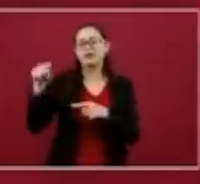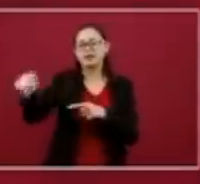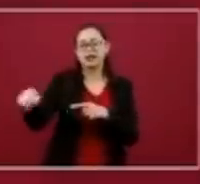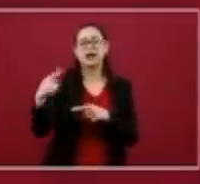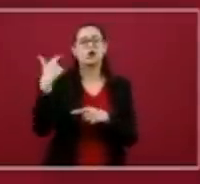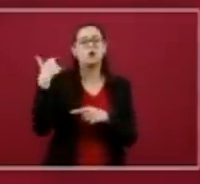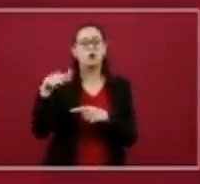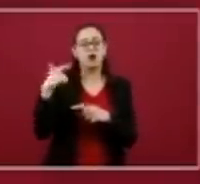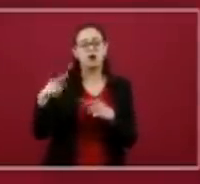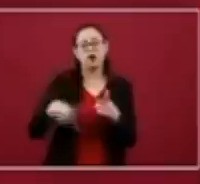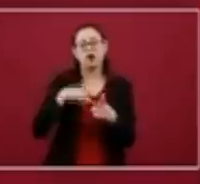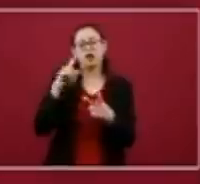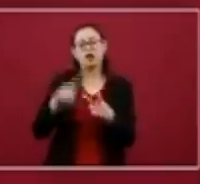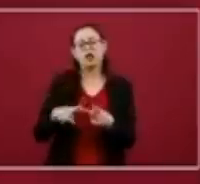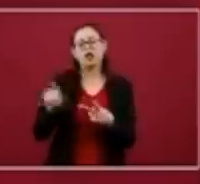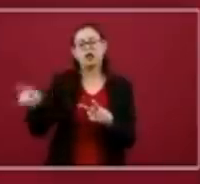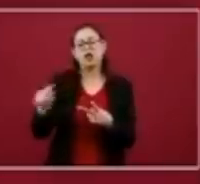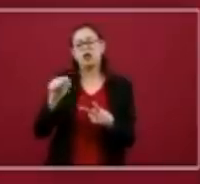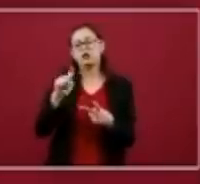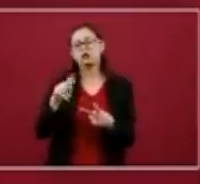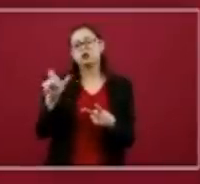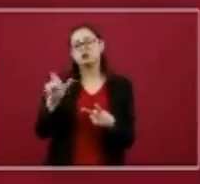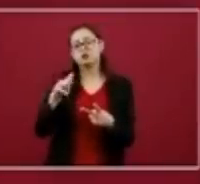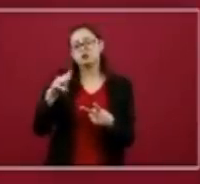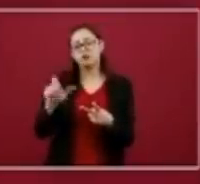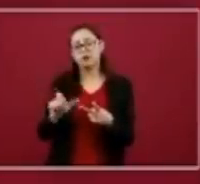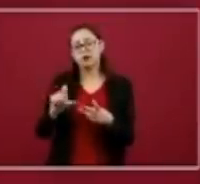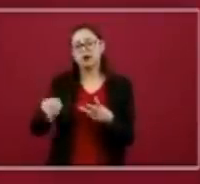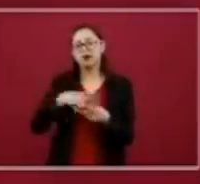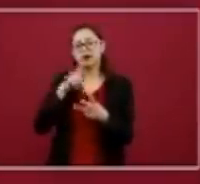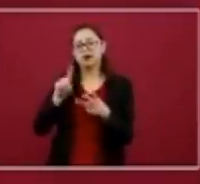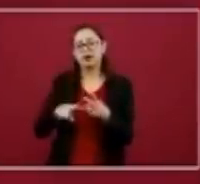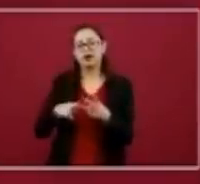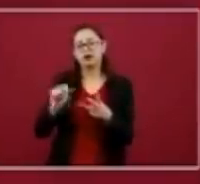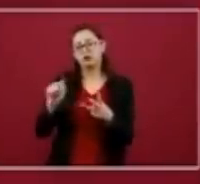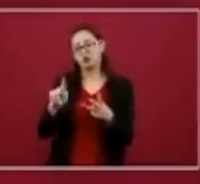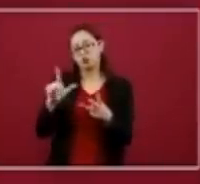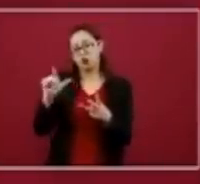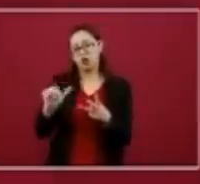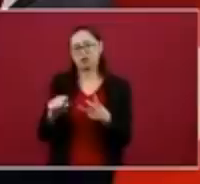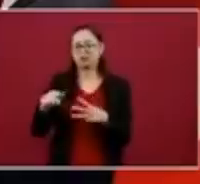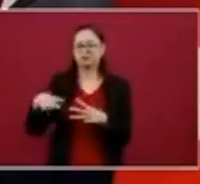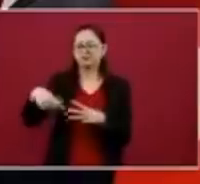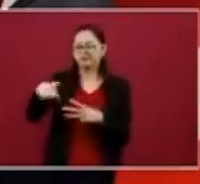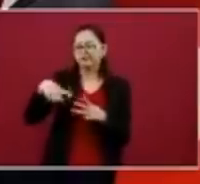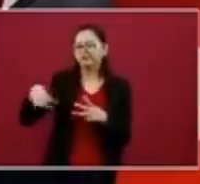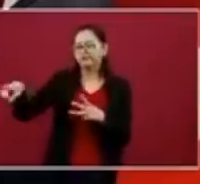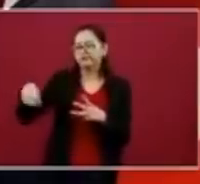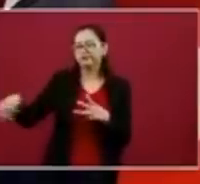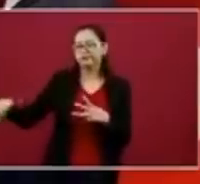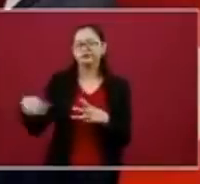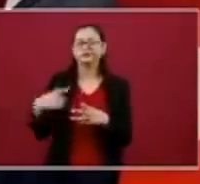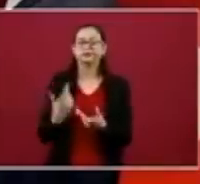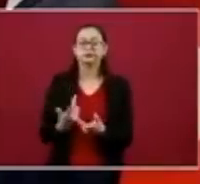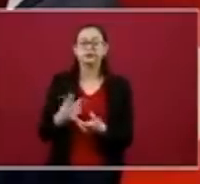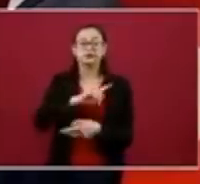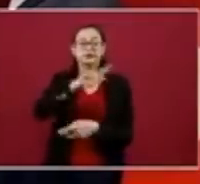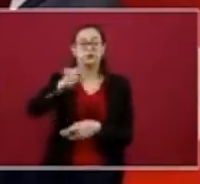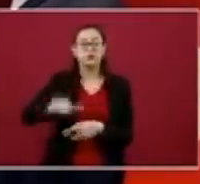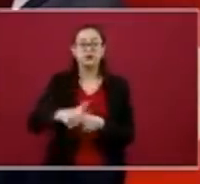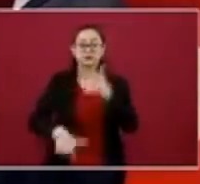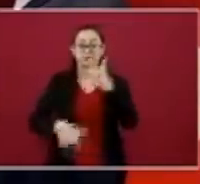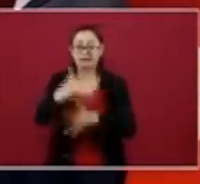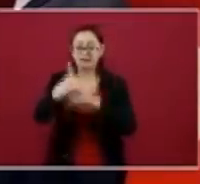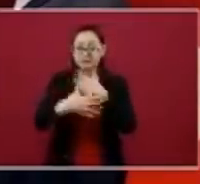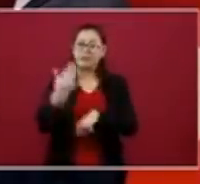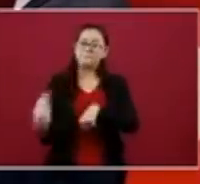Guadalajara, Tuxpan, Azcapotzalco y Tuxpan, Tula. El día 15, otros tres